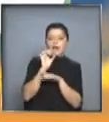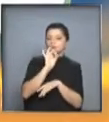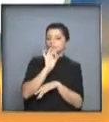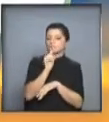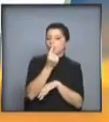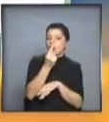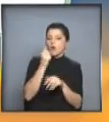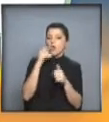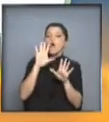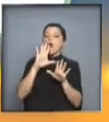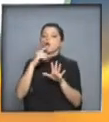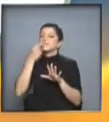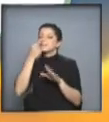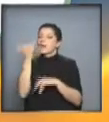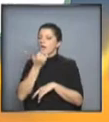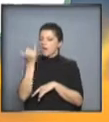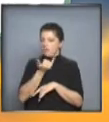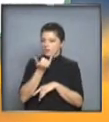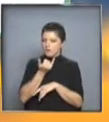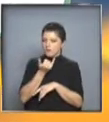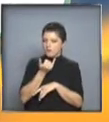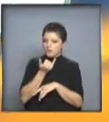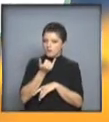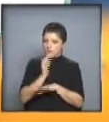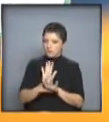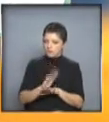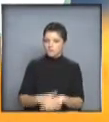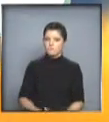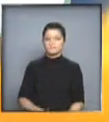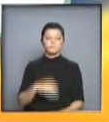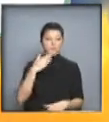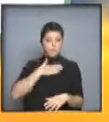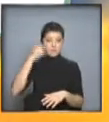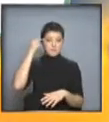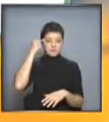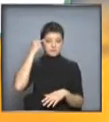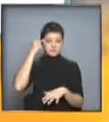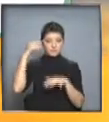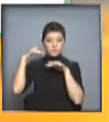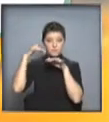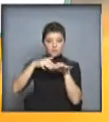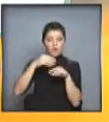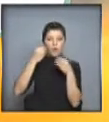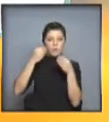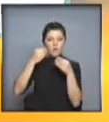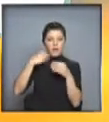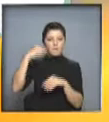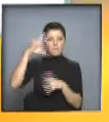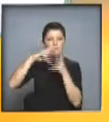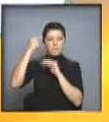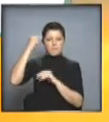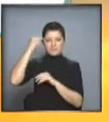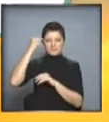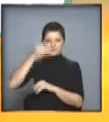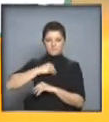vos al respecto. Obvio que hay un interés, un proyecto. Yo creo. Creo que la militancia debería ser por convicción, pero obviamente